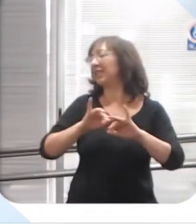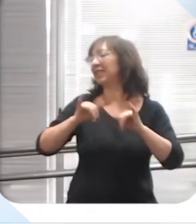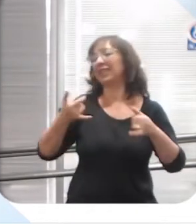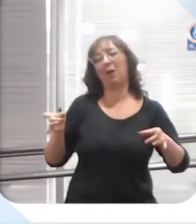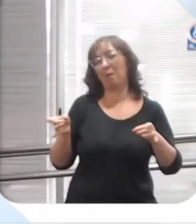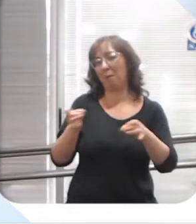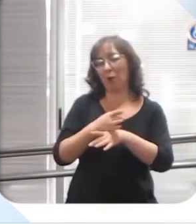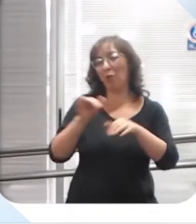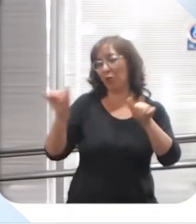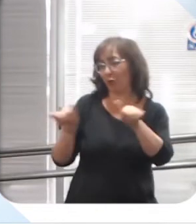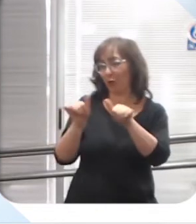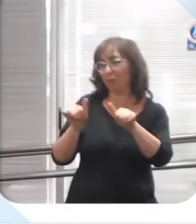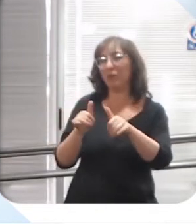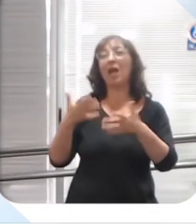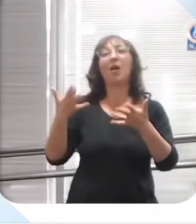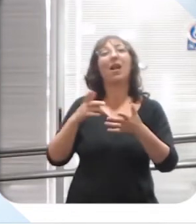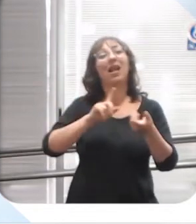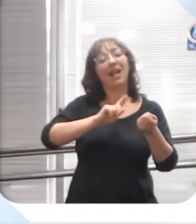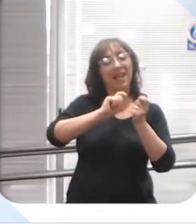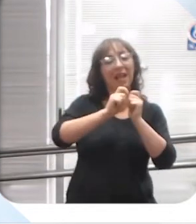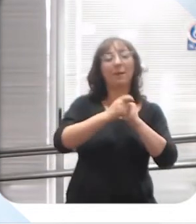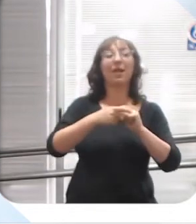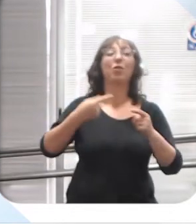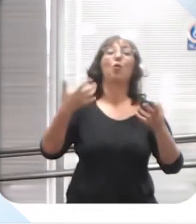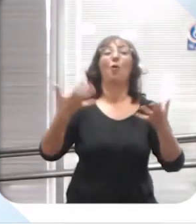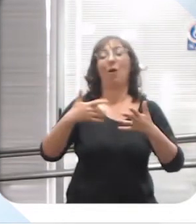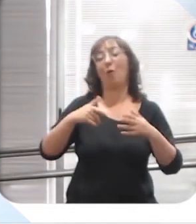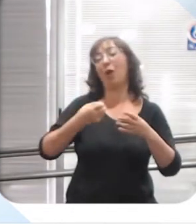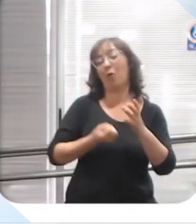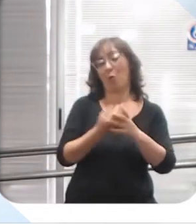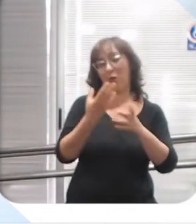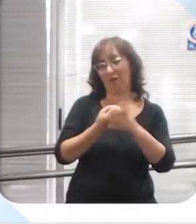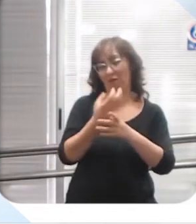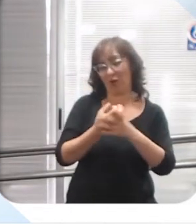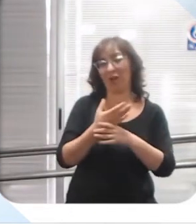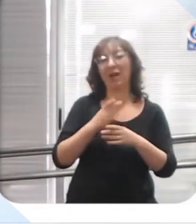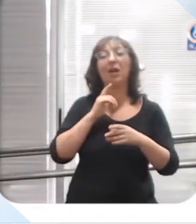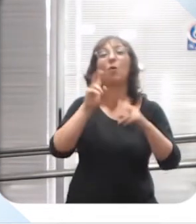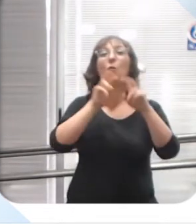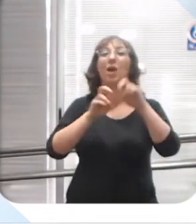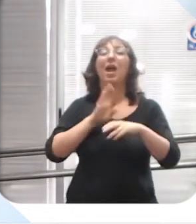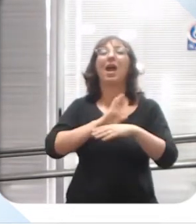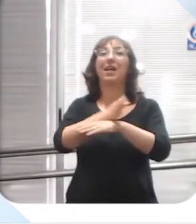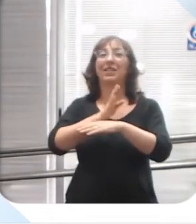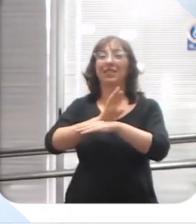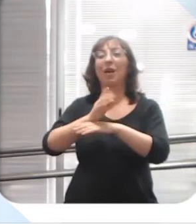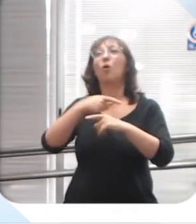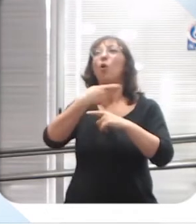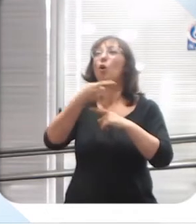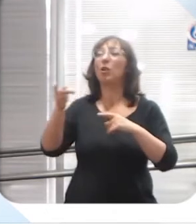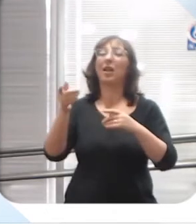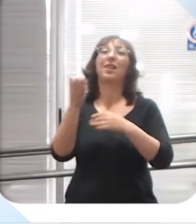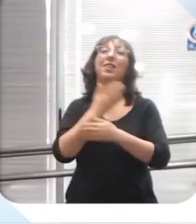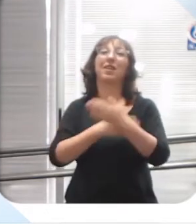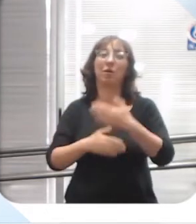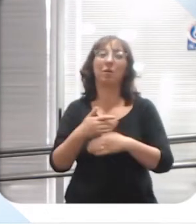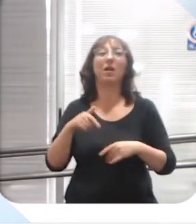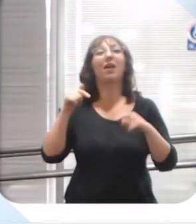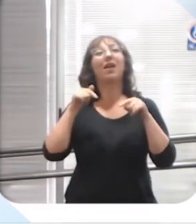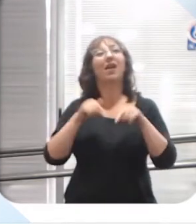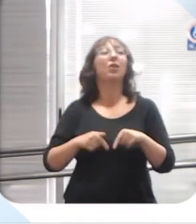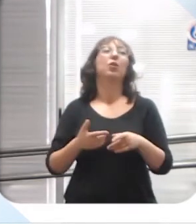ya realizados y vamos a ir cambiando los siguientes. Alcanzar mayor accesibilidad para población con otras discapacidades. Sabemos que esto